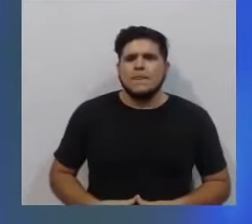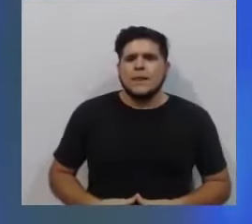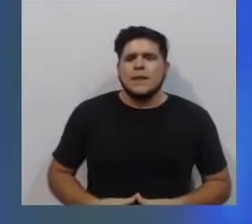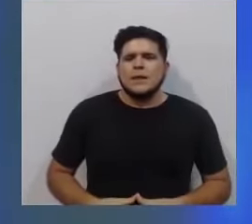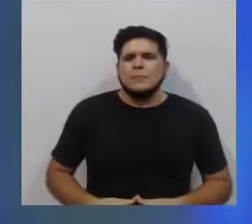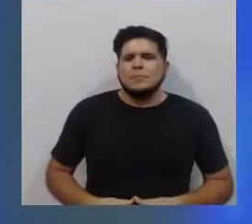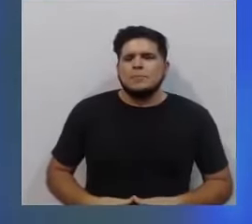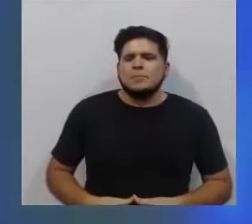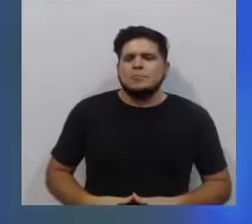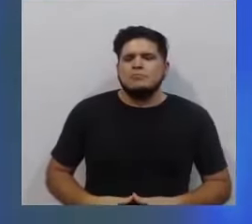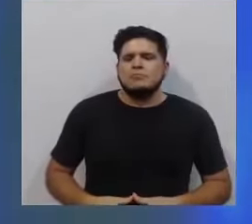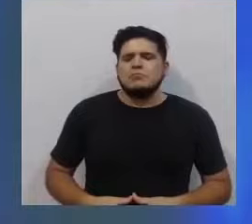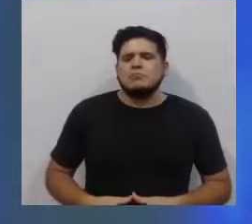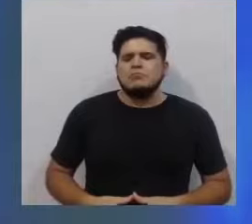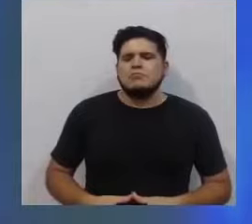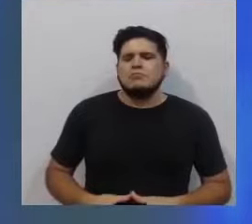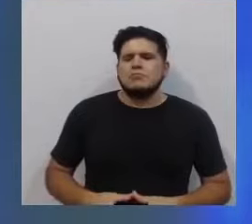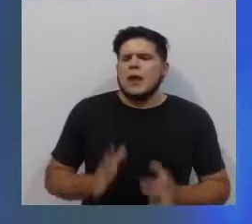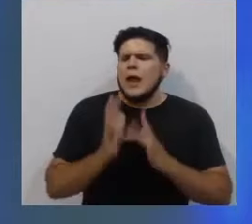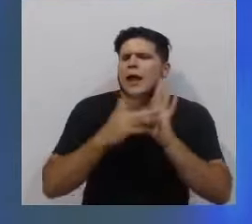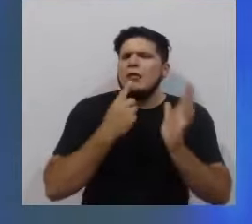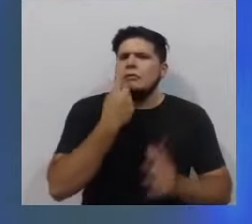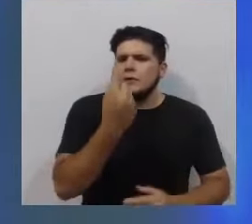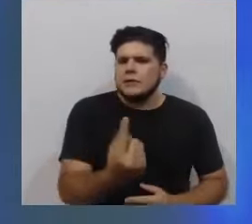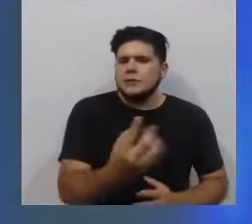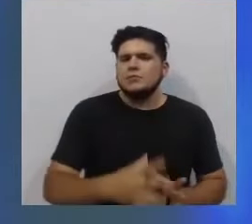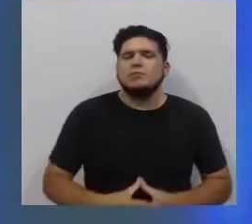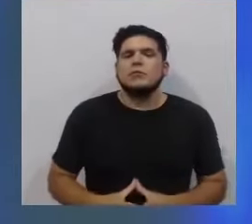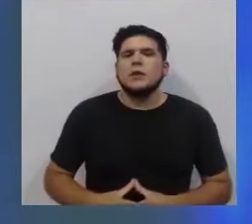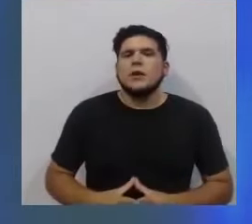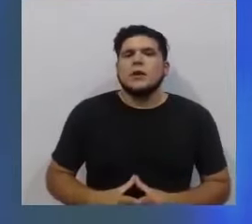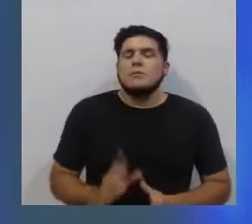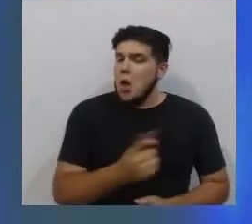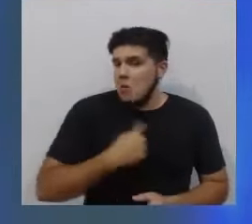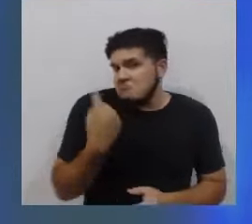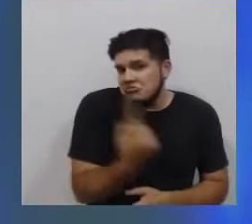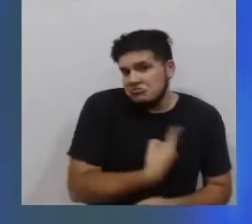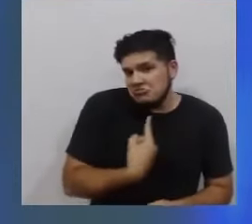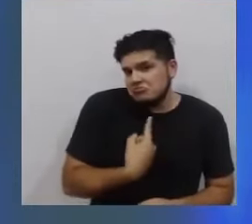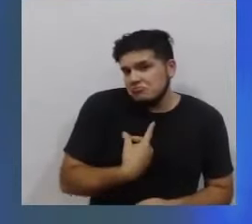hombres para los hombres para los hombres